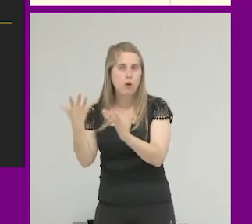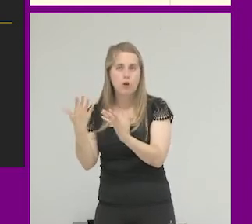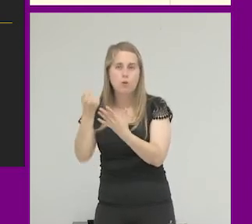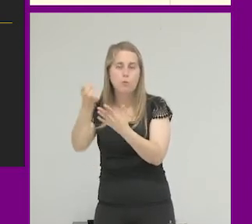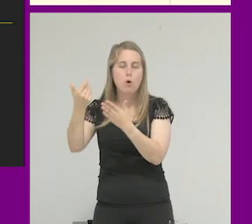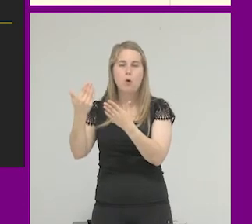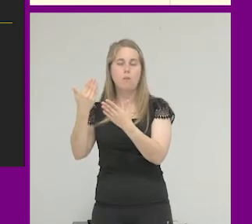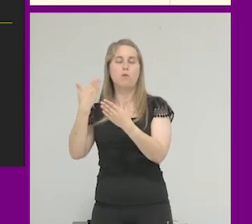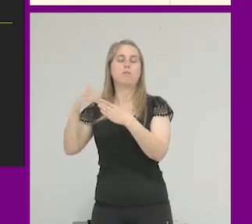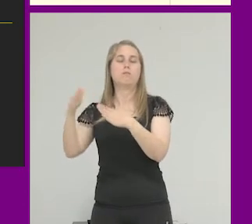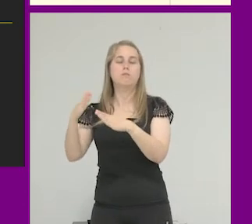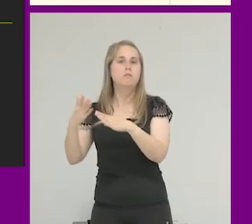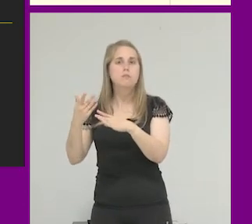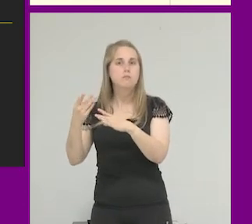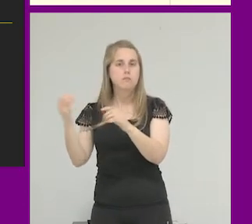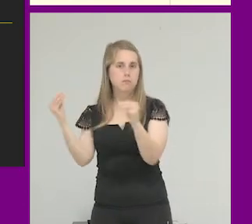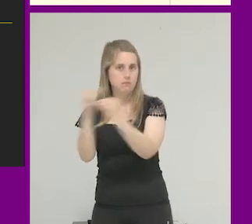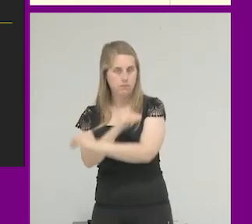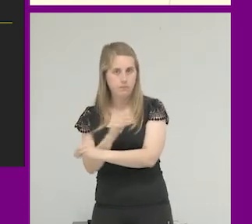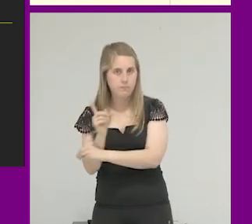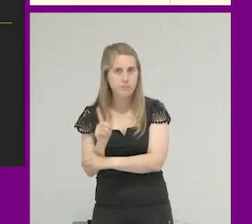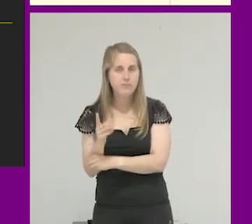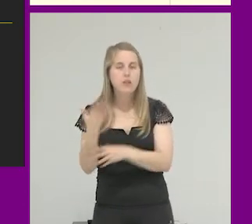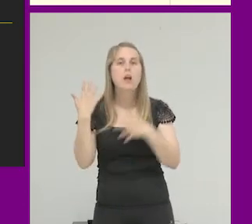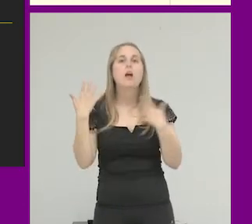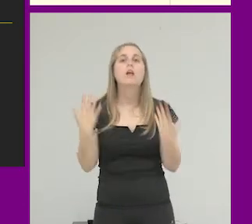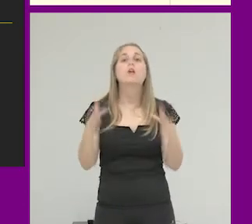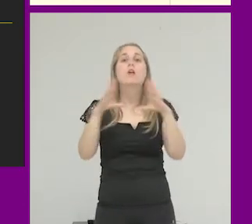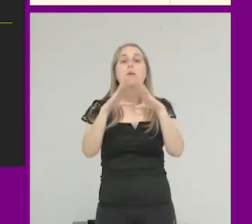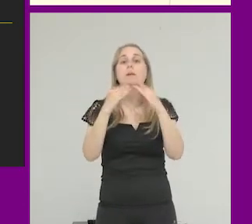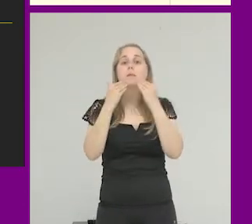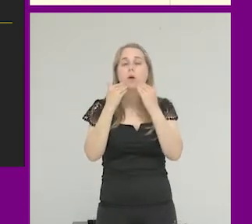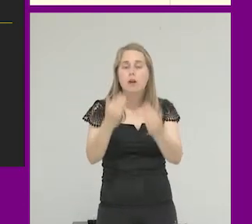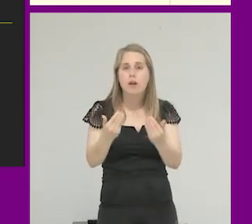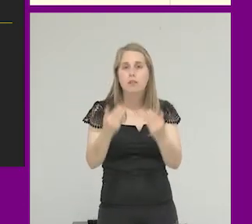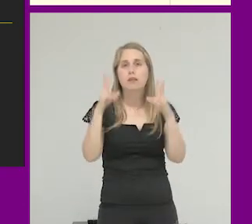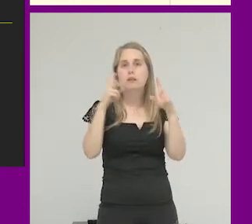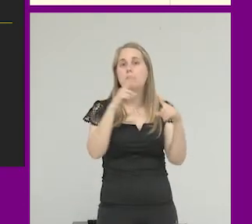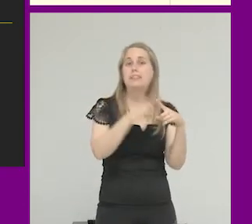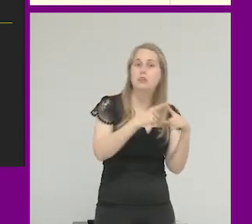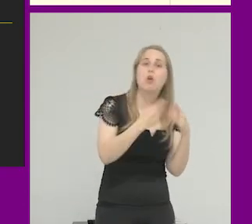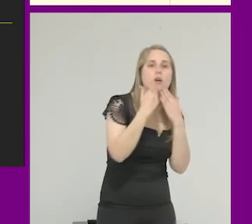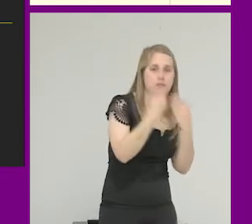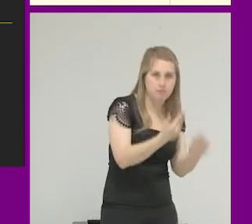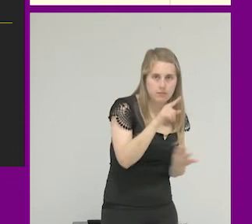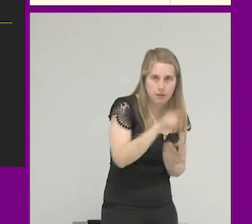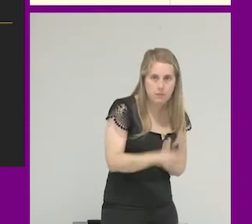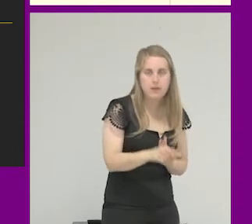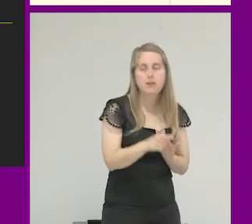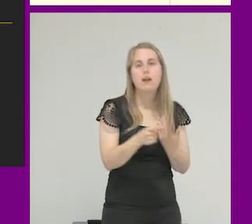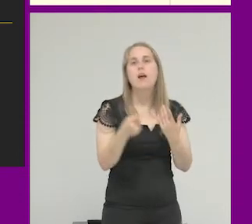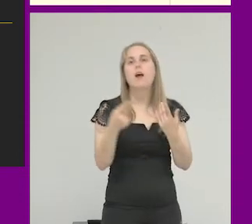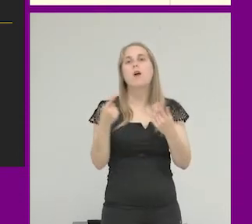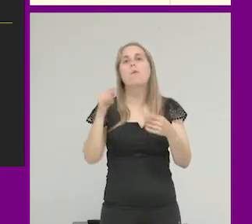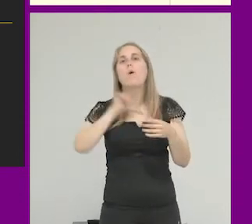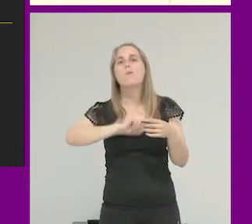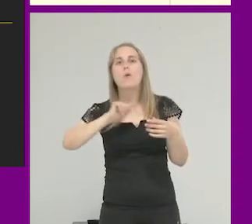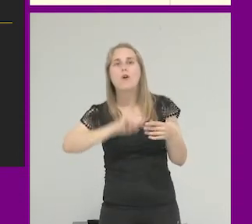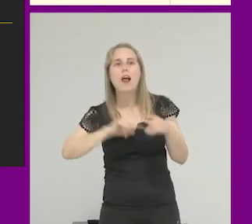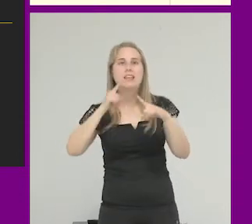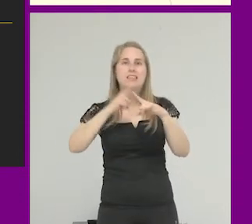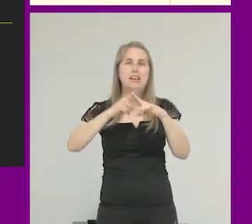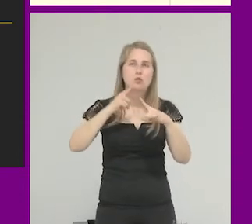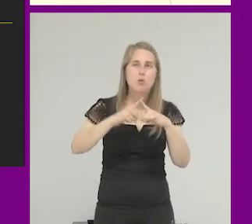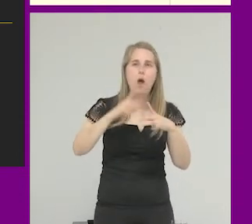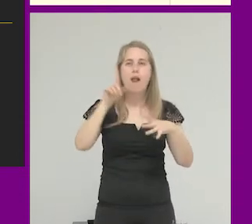kentzeko gainetik, ez? Orduan, feminismoari esker, bebai, sexologiari esker, moral sexualaren